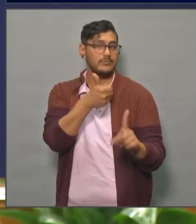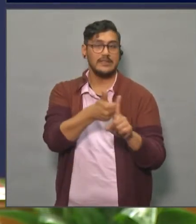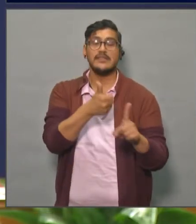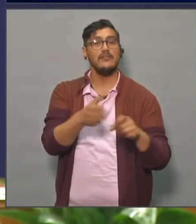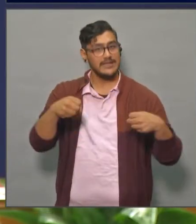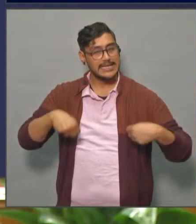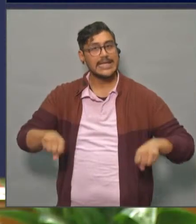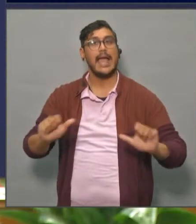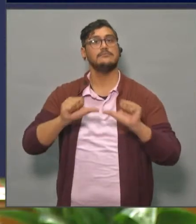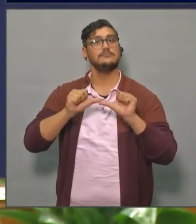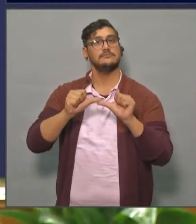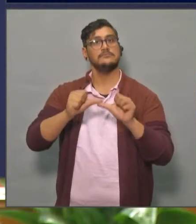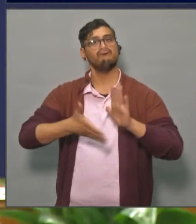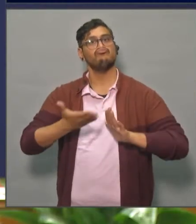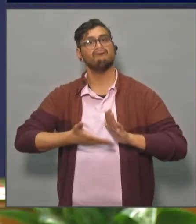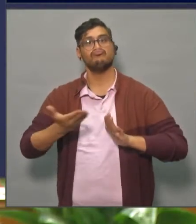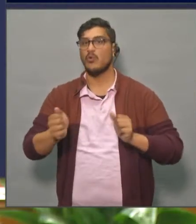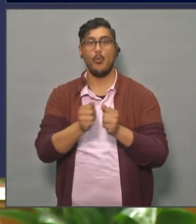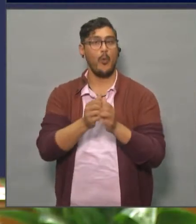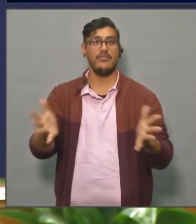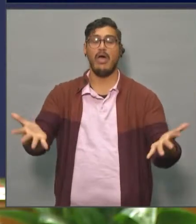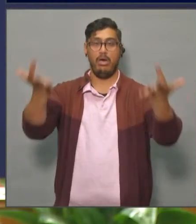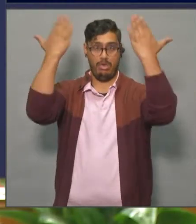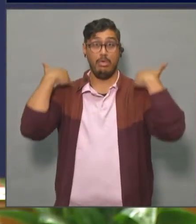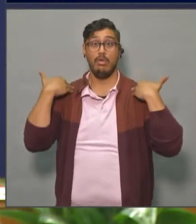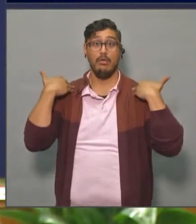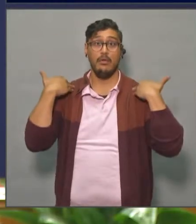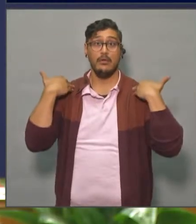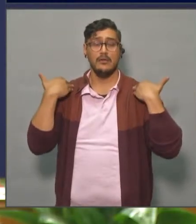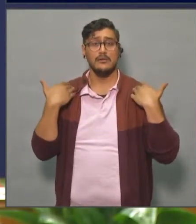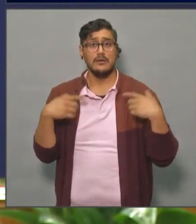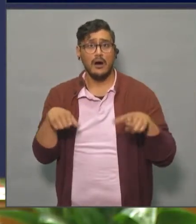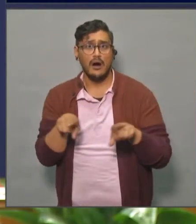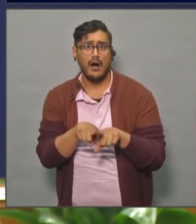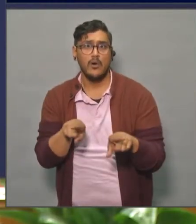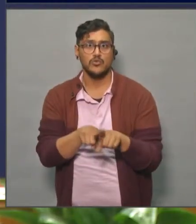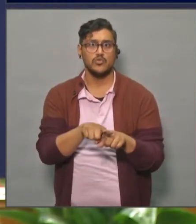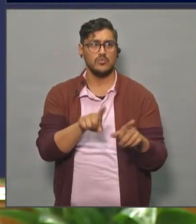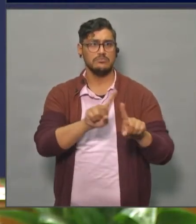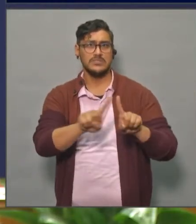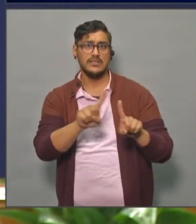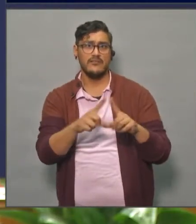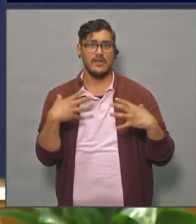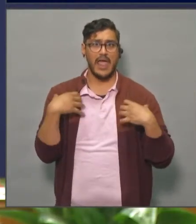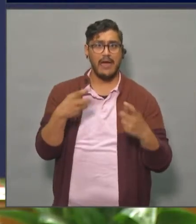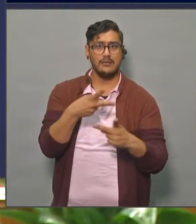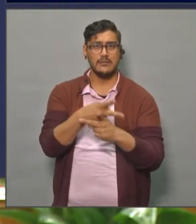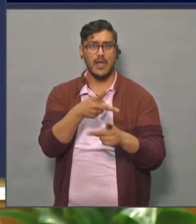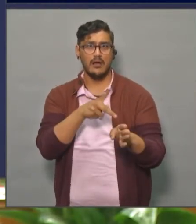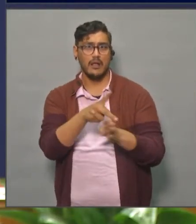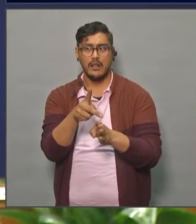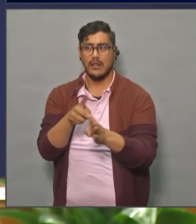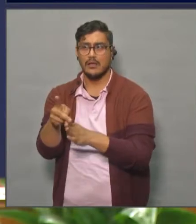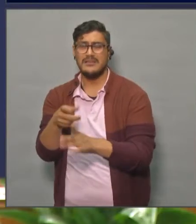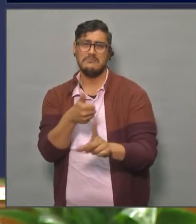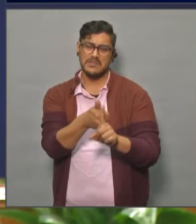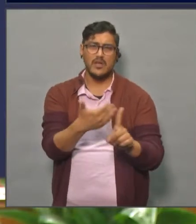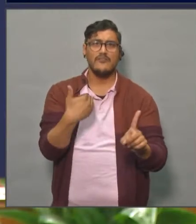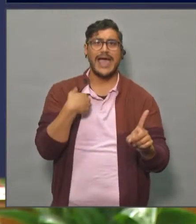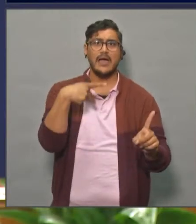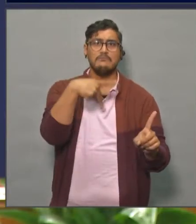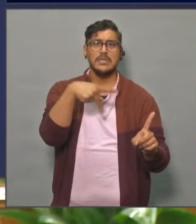casos. También debemos asegurarnos de que los profesionales de la salud tengan el equipo de protección personal